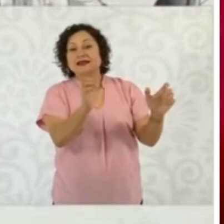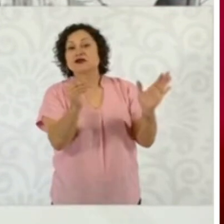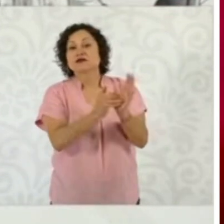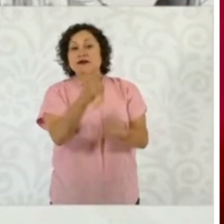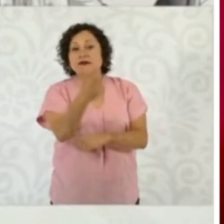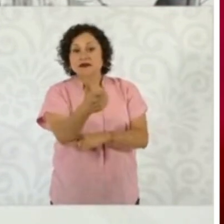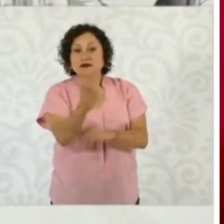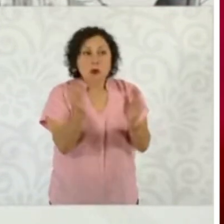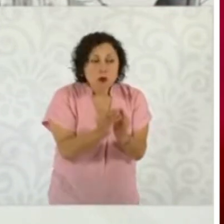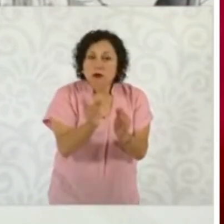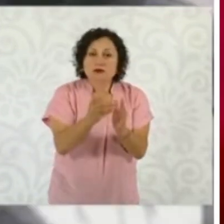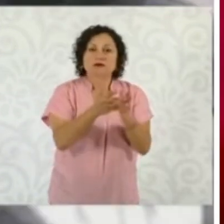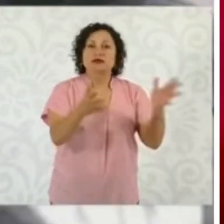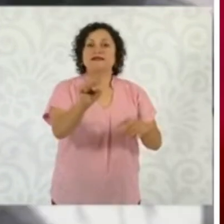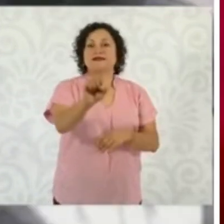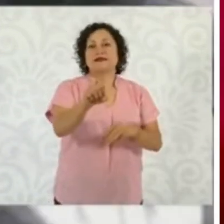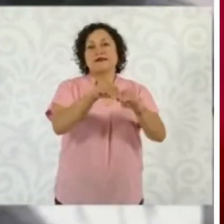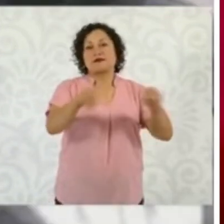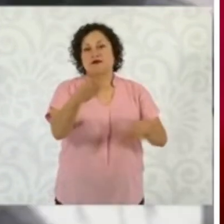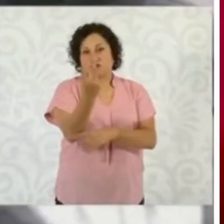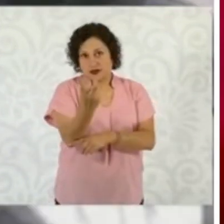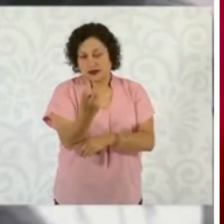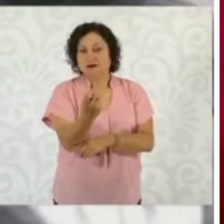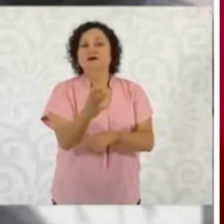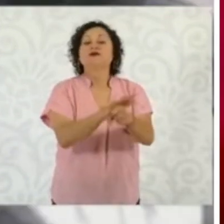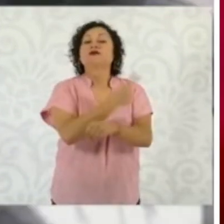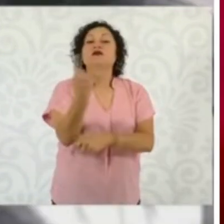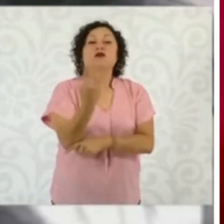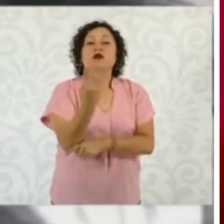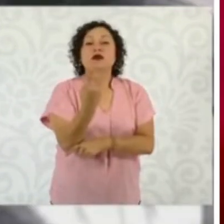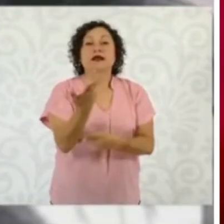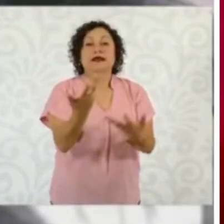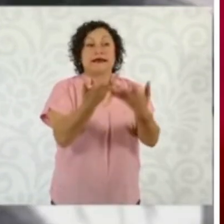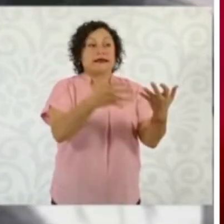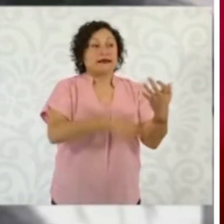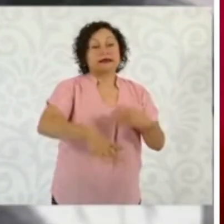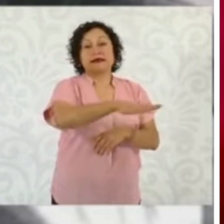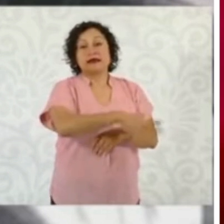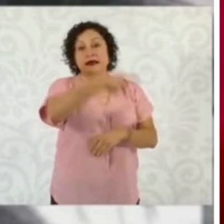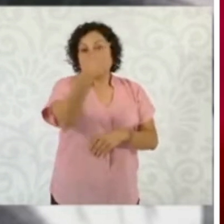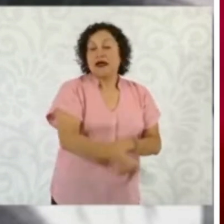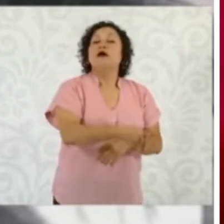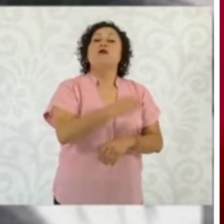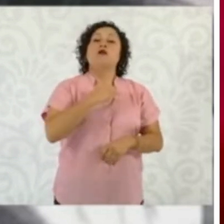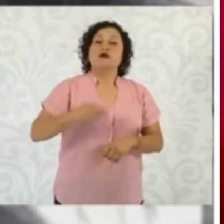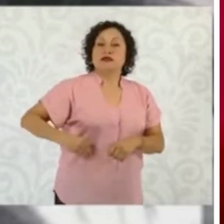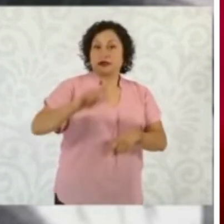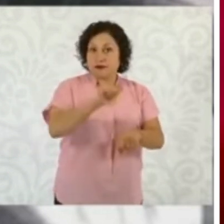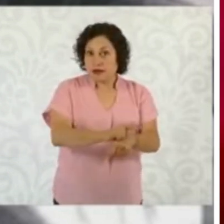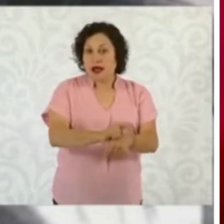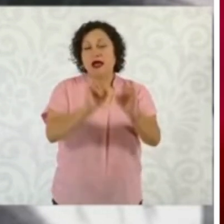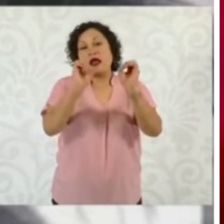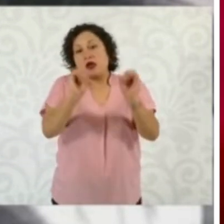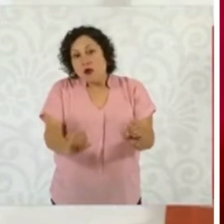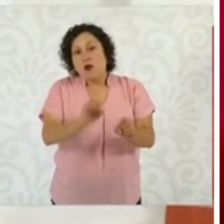cuadrados. Porque el suelo, estamos buscando suelo que sea del gobierno municipal o que esté asignado al gobierno